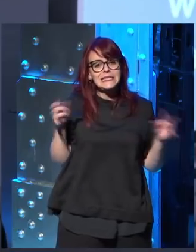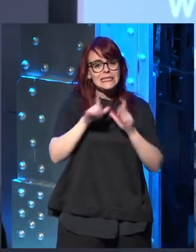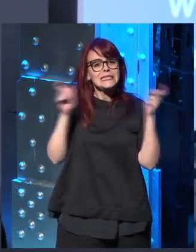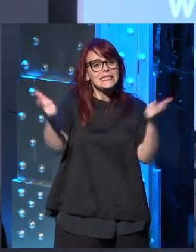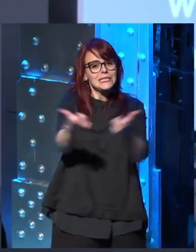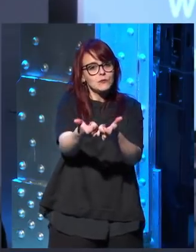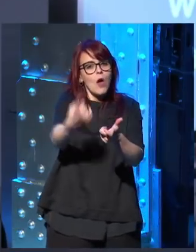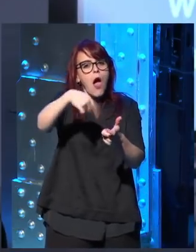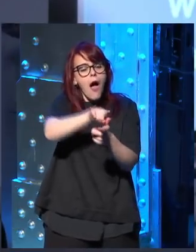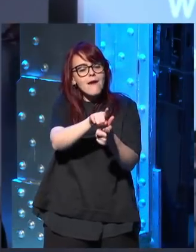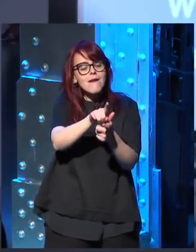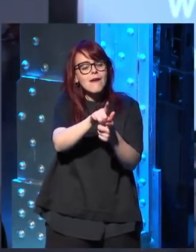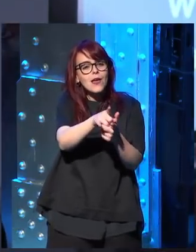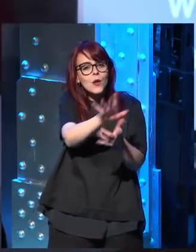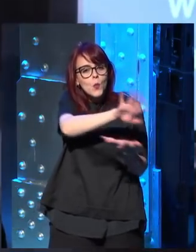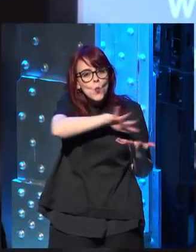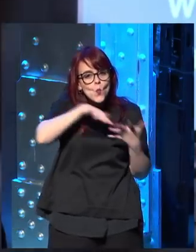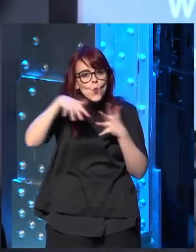Lo que tu imagen dice de ti.